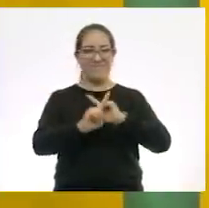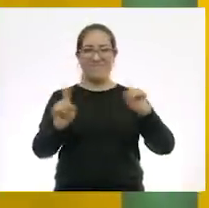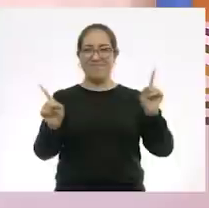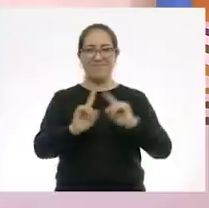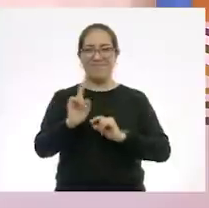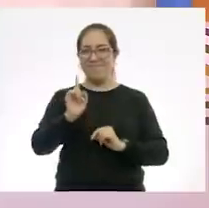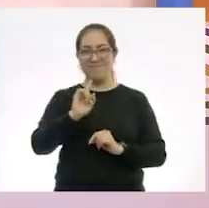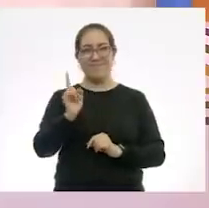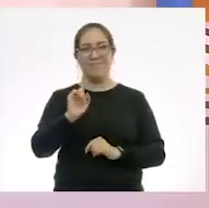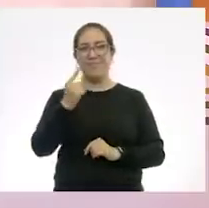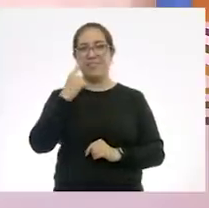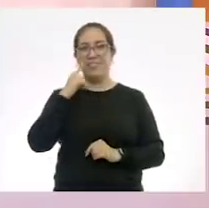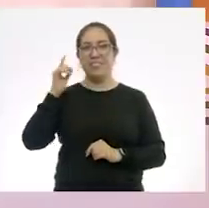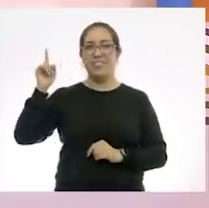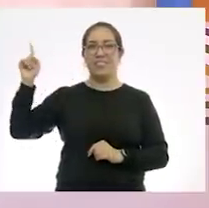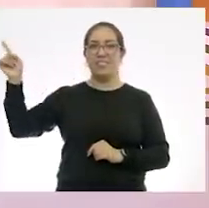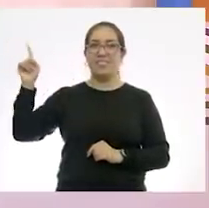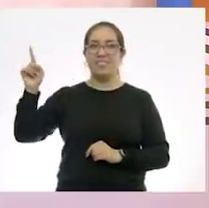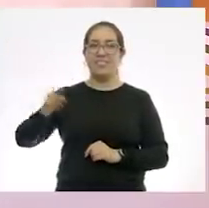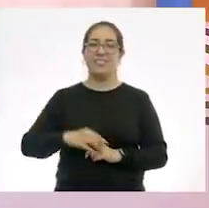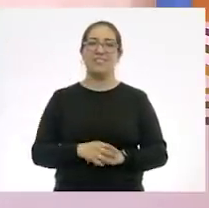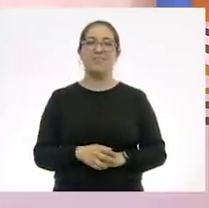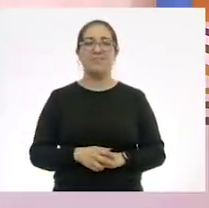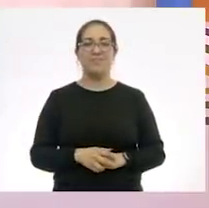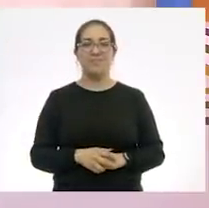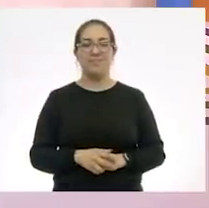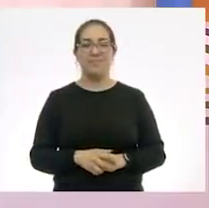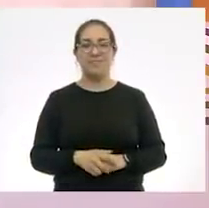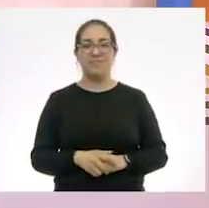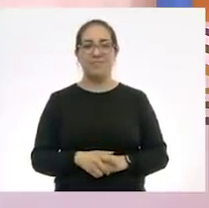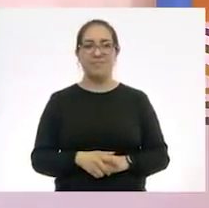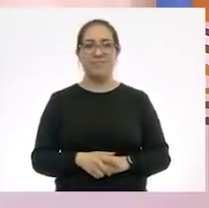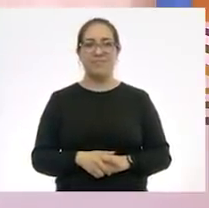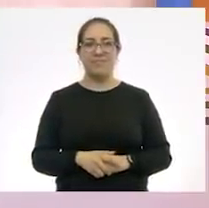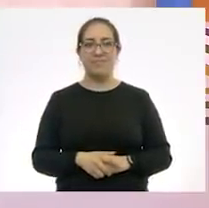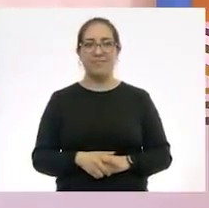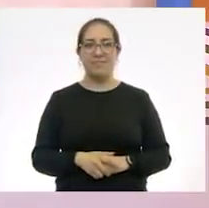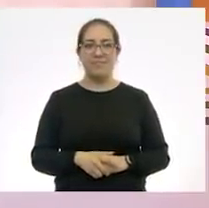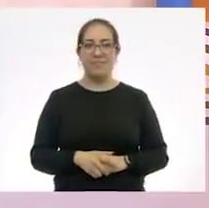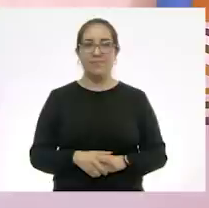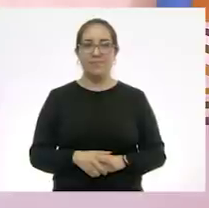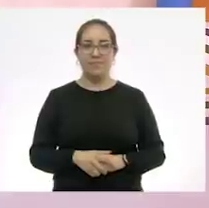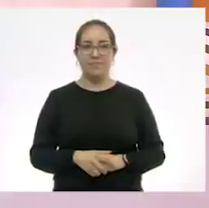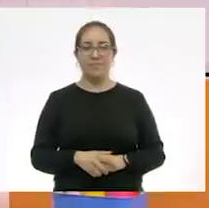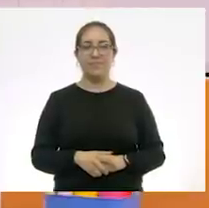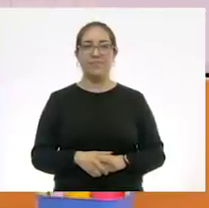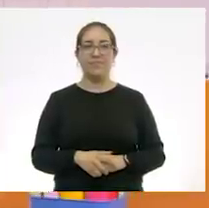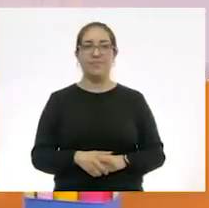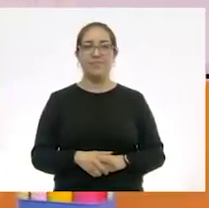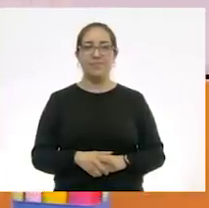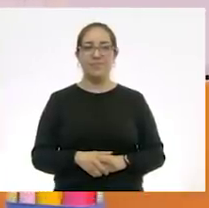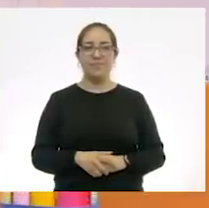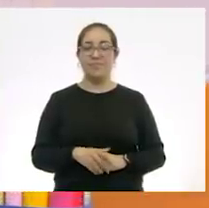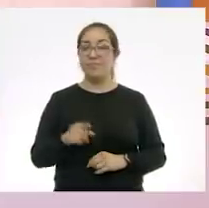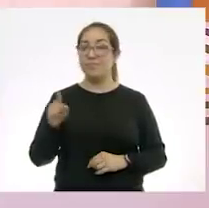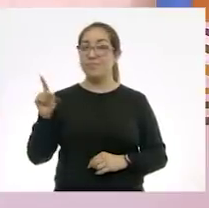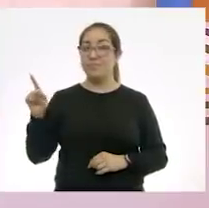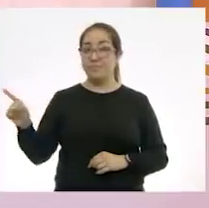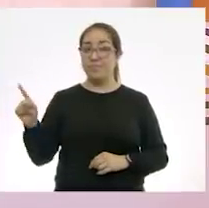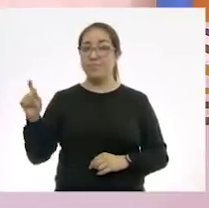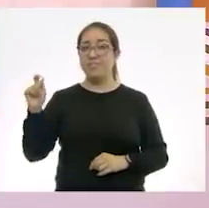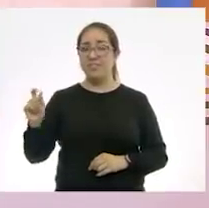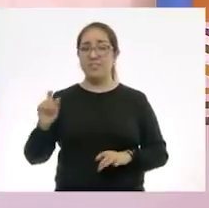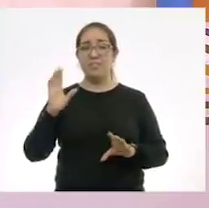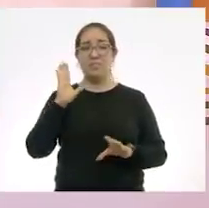montañas. Oscar, esa no es la vejiga. Aquí está claro, la vejiga. Claro. Ah, muy bien. ¿Qué? La vejiga, que era